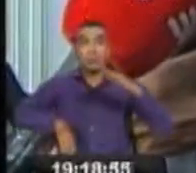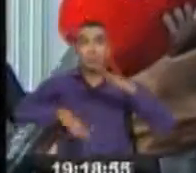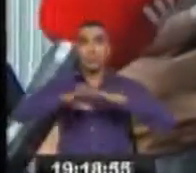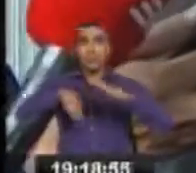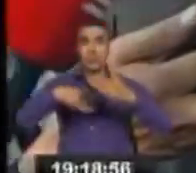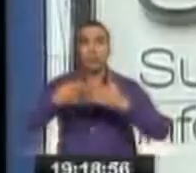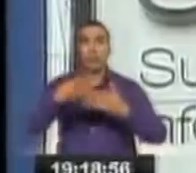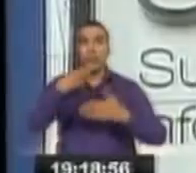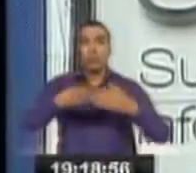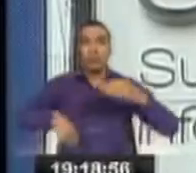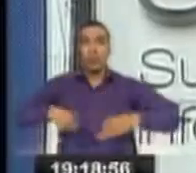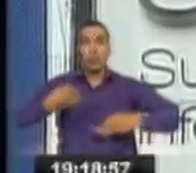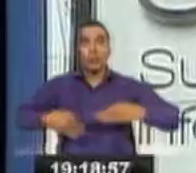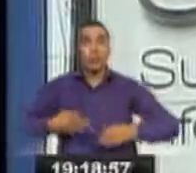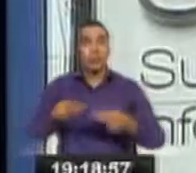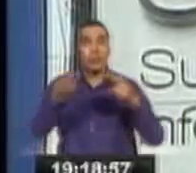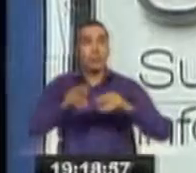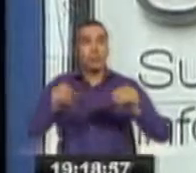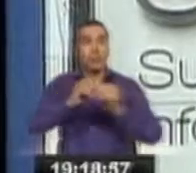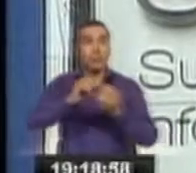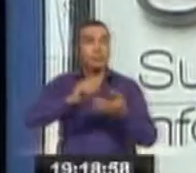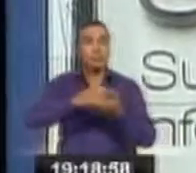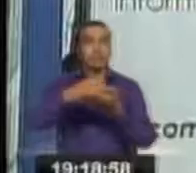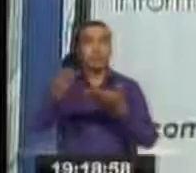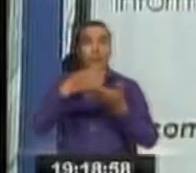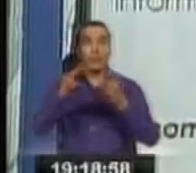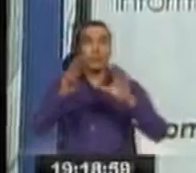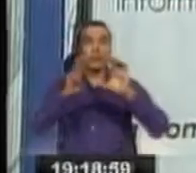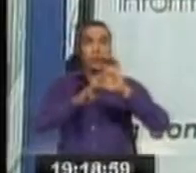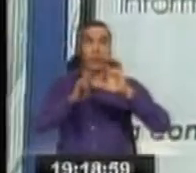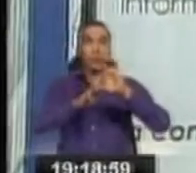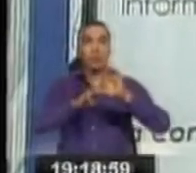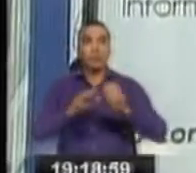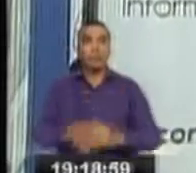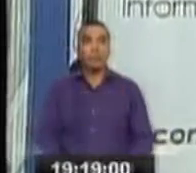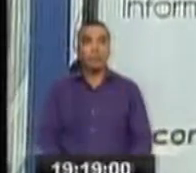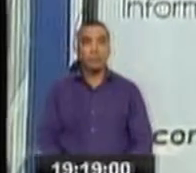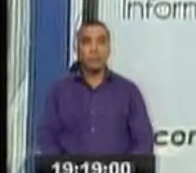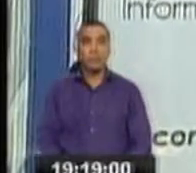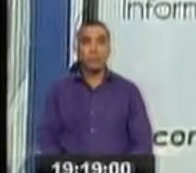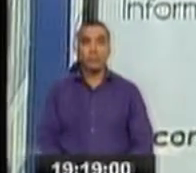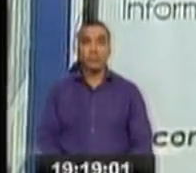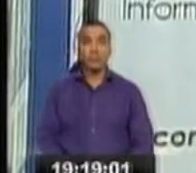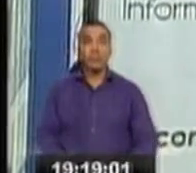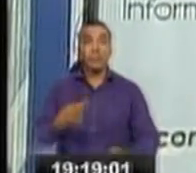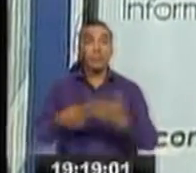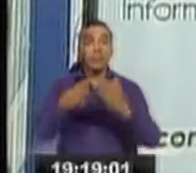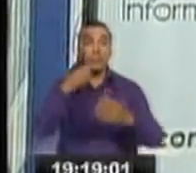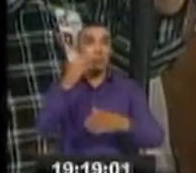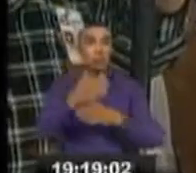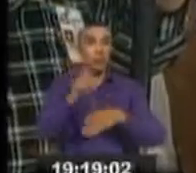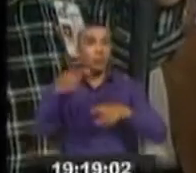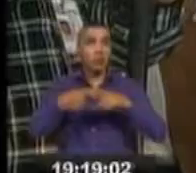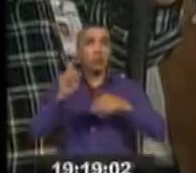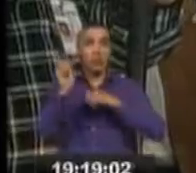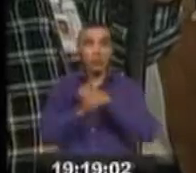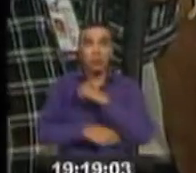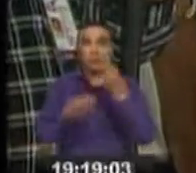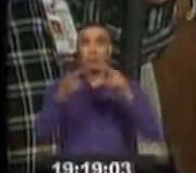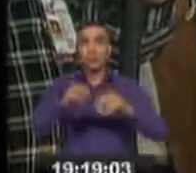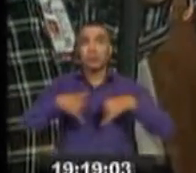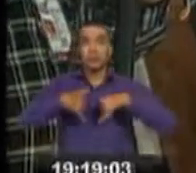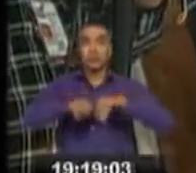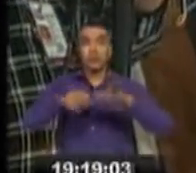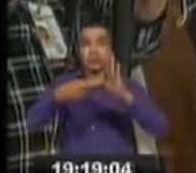a los jueces civiles. Se confirma también la eliminación de la Superintendencia de Información y Comunicación, el linchamiento mediático, y en cambio se mantiene